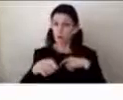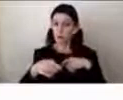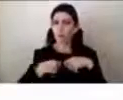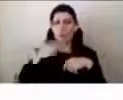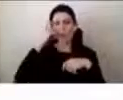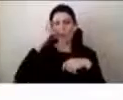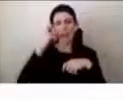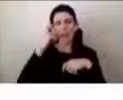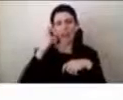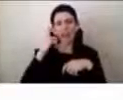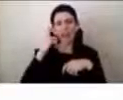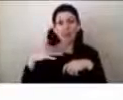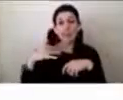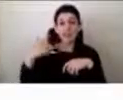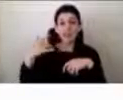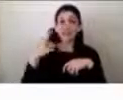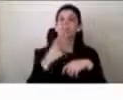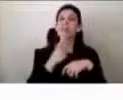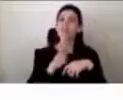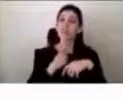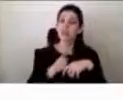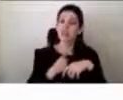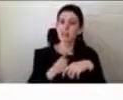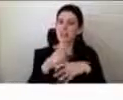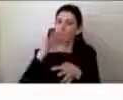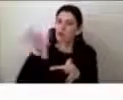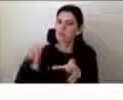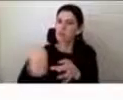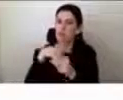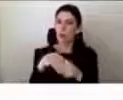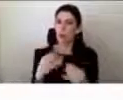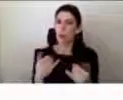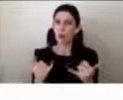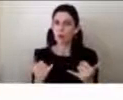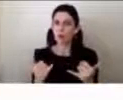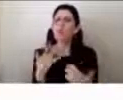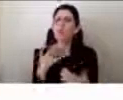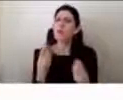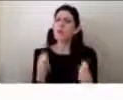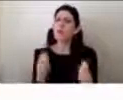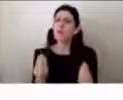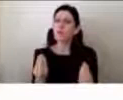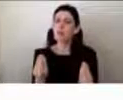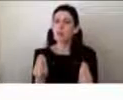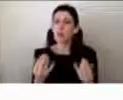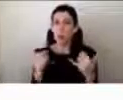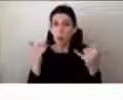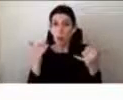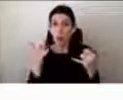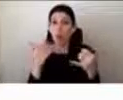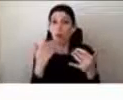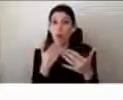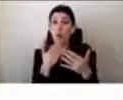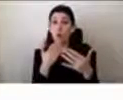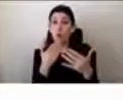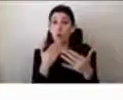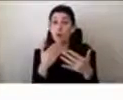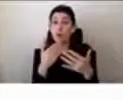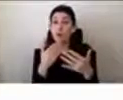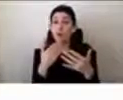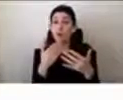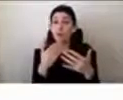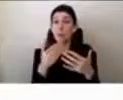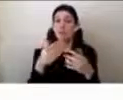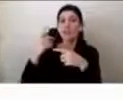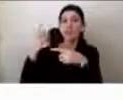irnos acercando hacia allá, preguntándonos qué pasa con el juego en el proceso de transformación a nivel tanto filogenético como